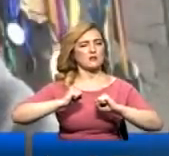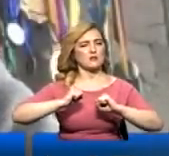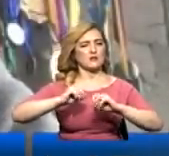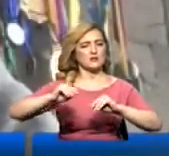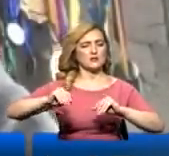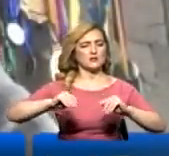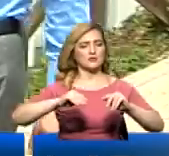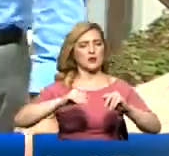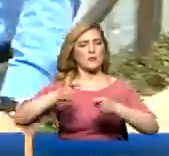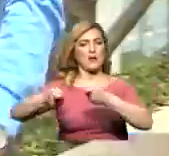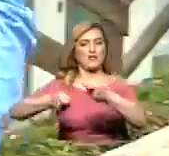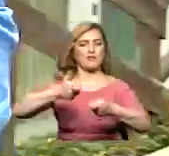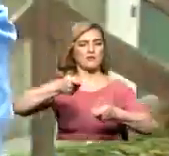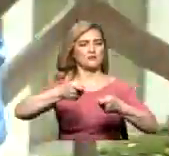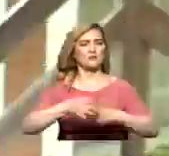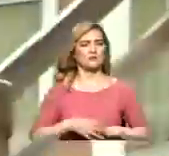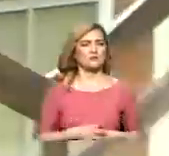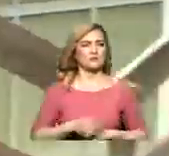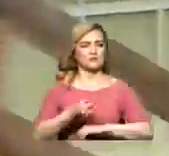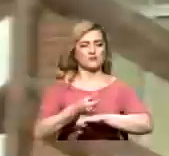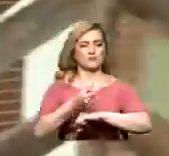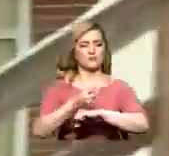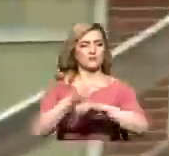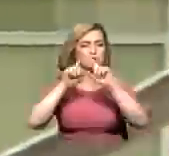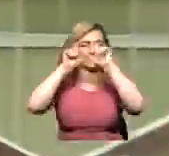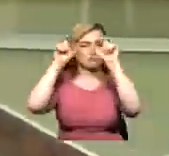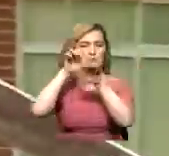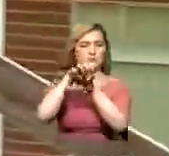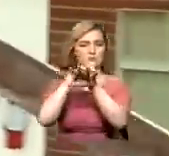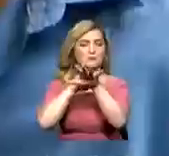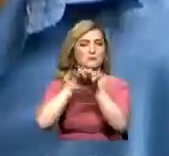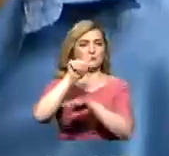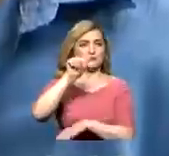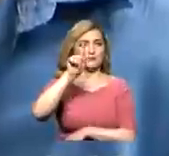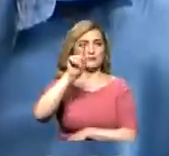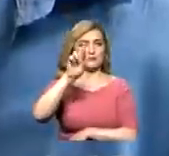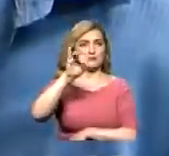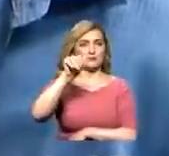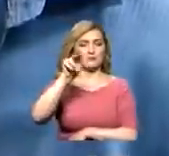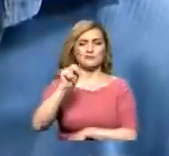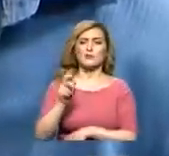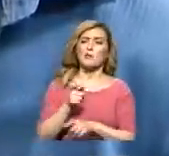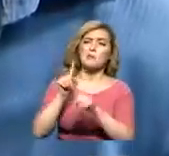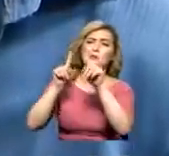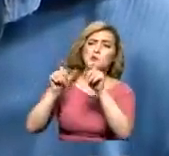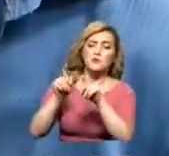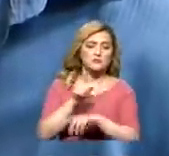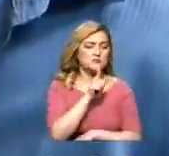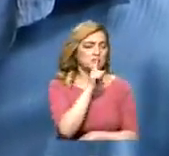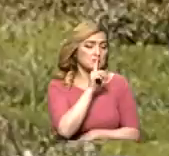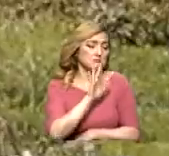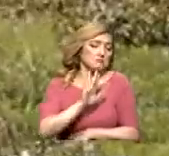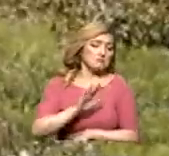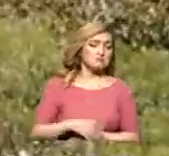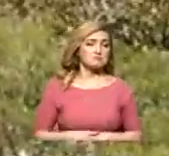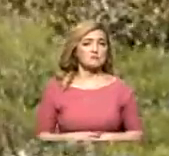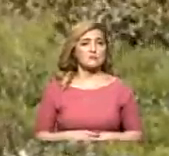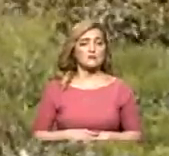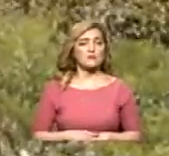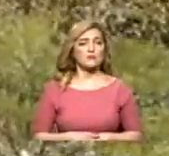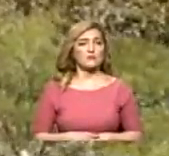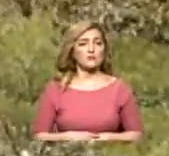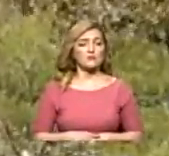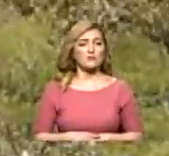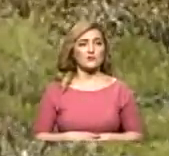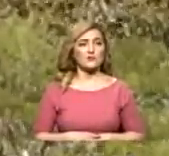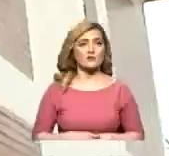hectáreas, es decir, vender. El gerente de la empresa Siembra, Adrián Zambrano, no quiso pronunciarse. Argumentó que no tiene las